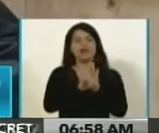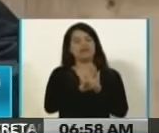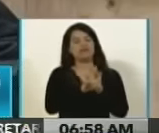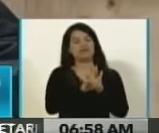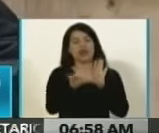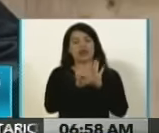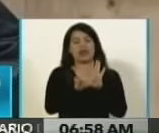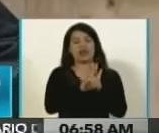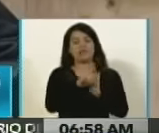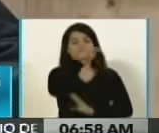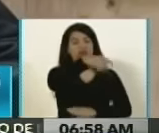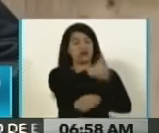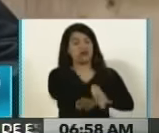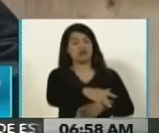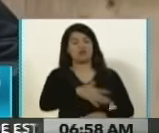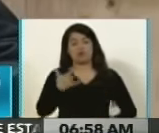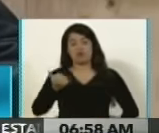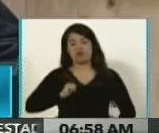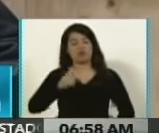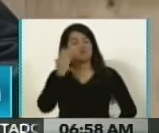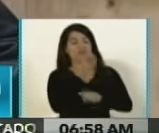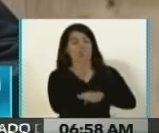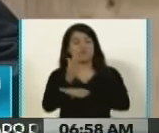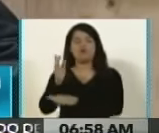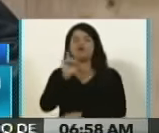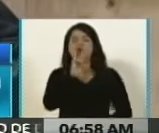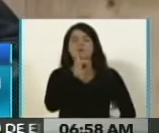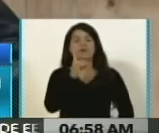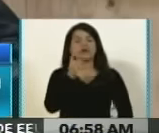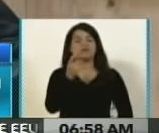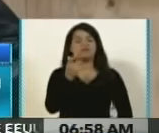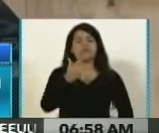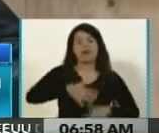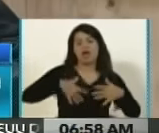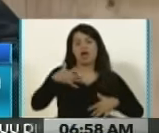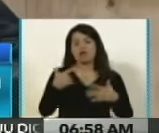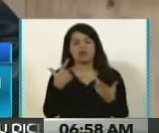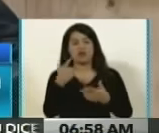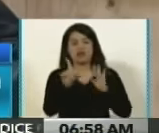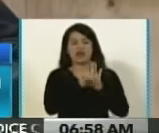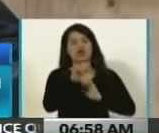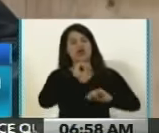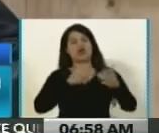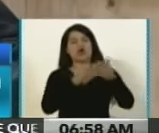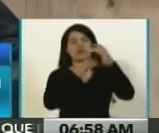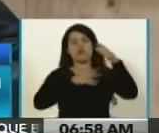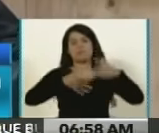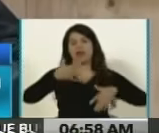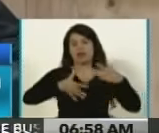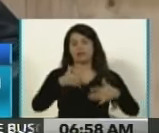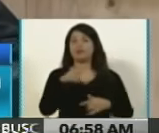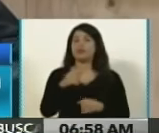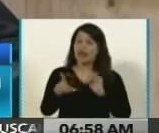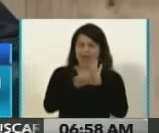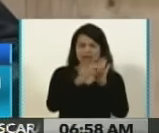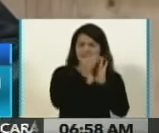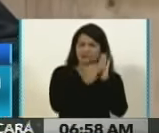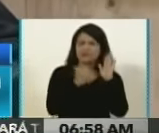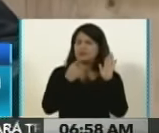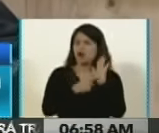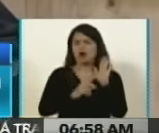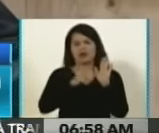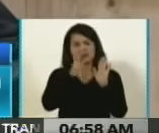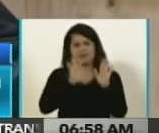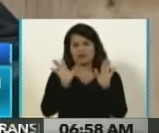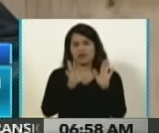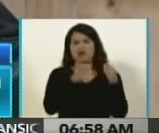ingrata recordación porque era una ley abiertamente represiva y clasista. Porque, por ejemplo,